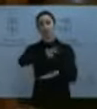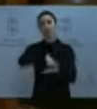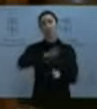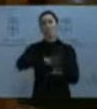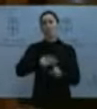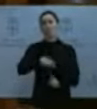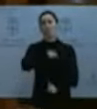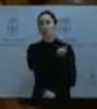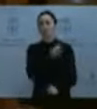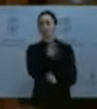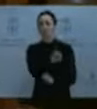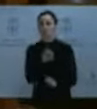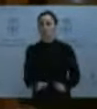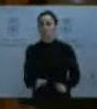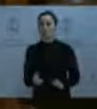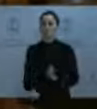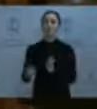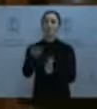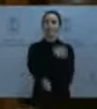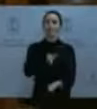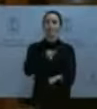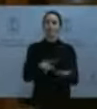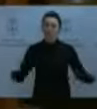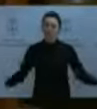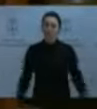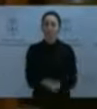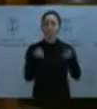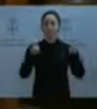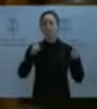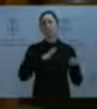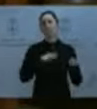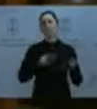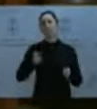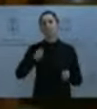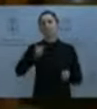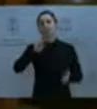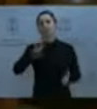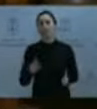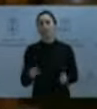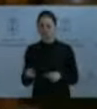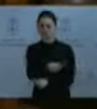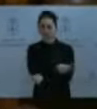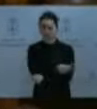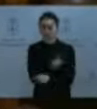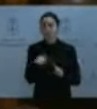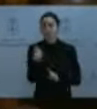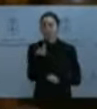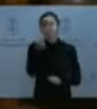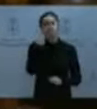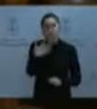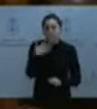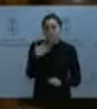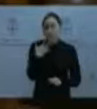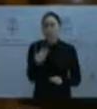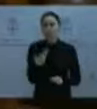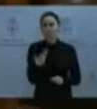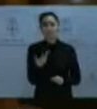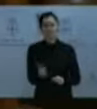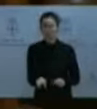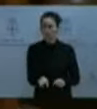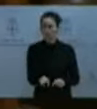la campaña. Por ejemplo, en el caso de la xarda, si se conoce después, haces la campaña de la xarda, después resulta que tenías un 10% más de